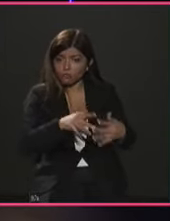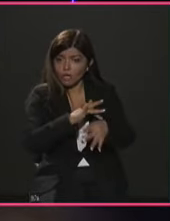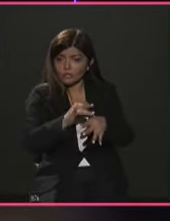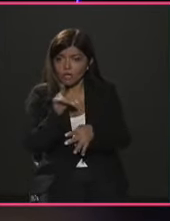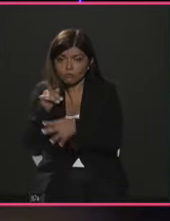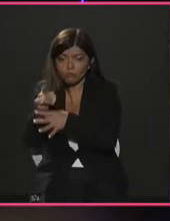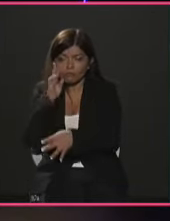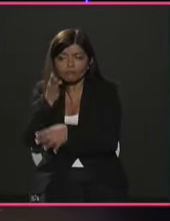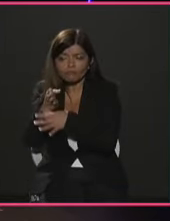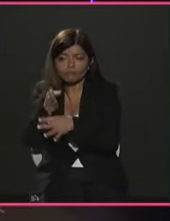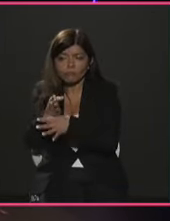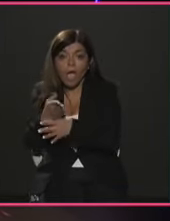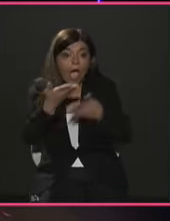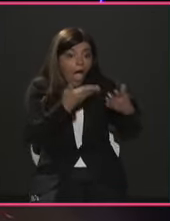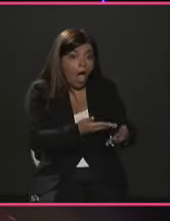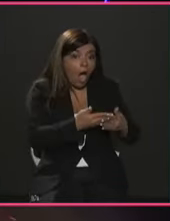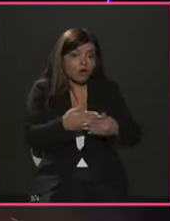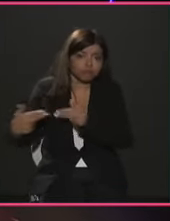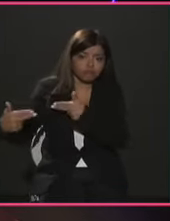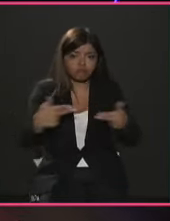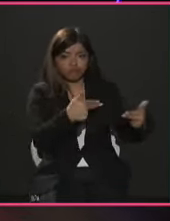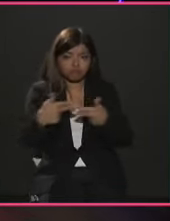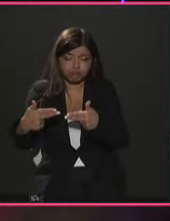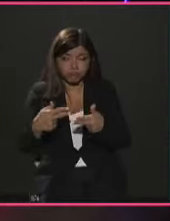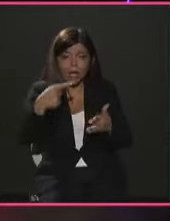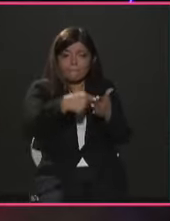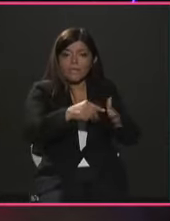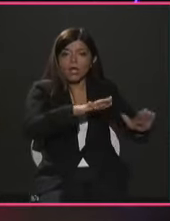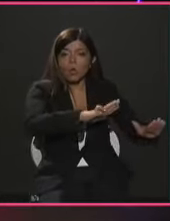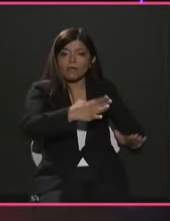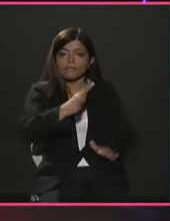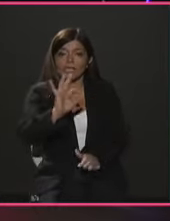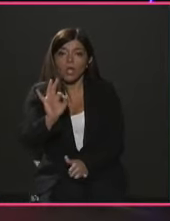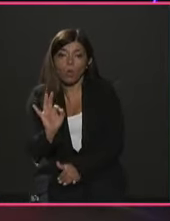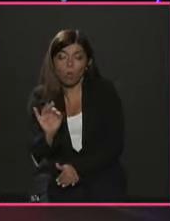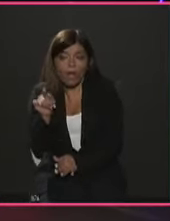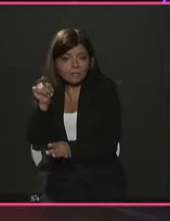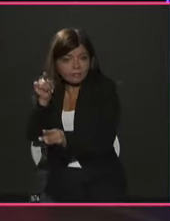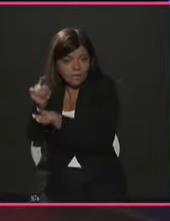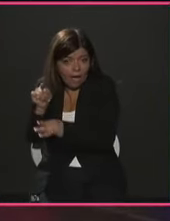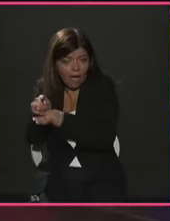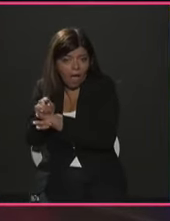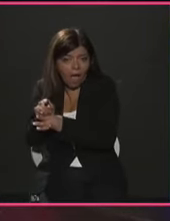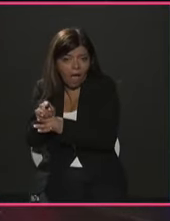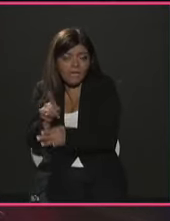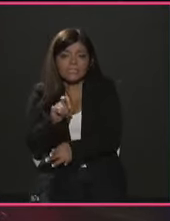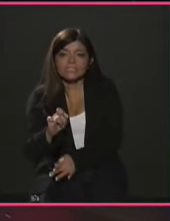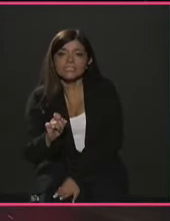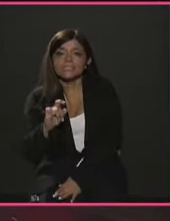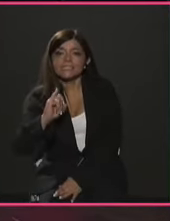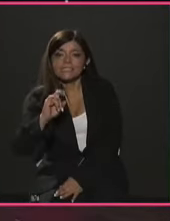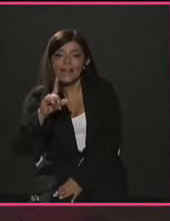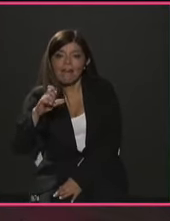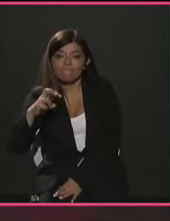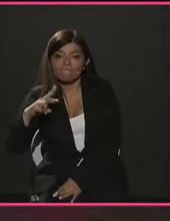la Guerra Fría en 1950 Silver p fue